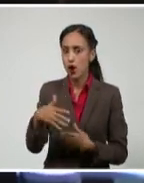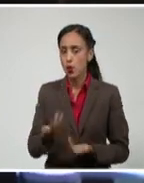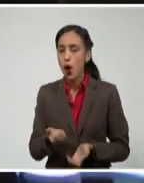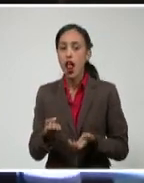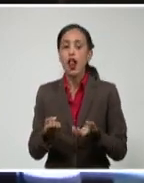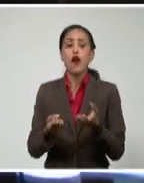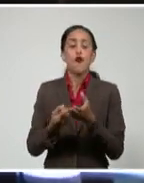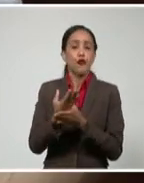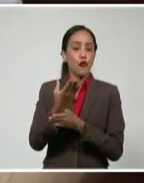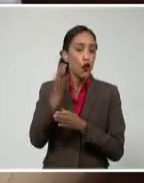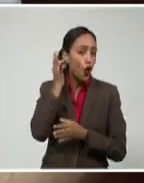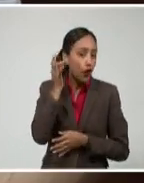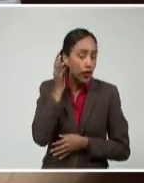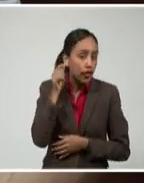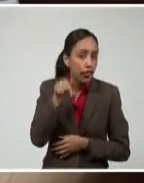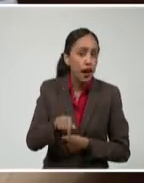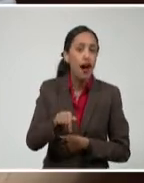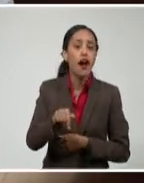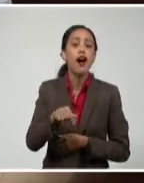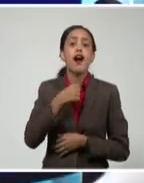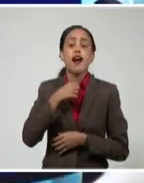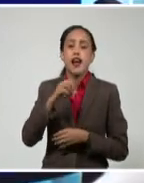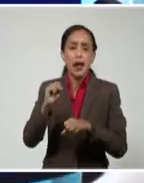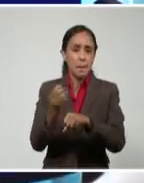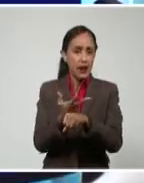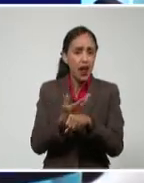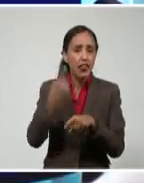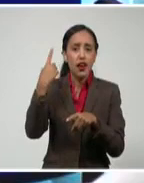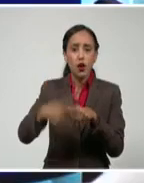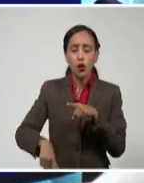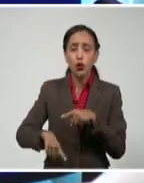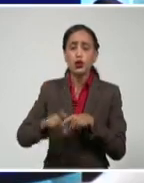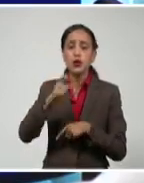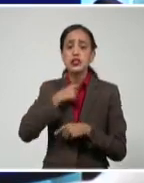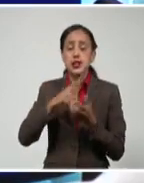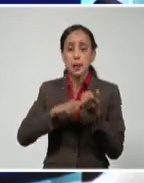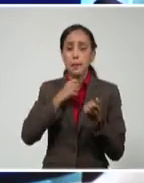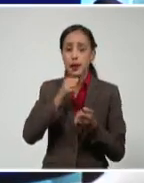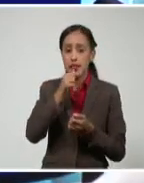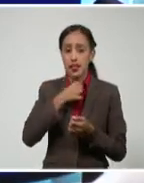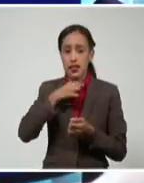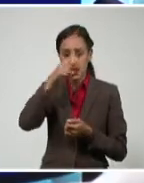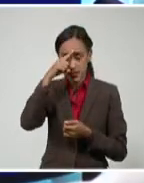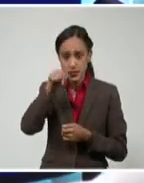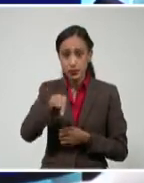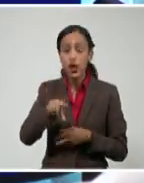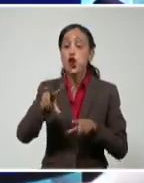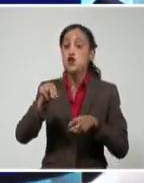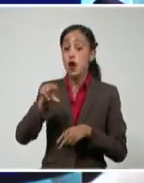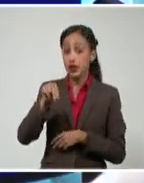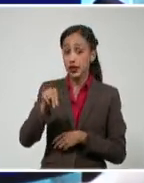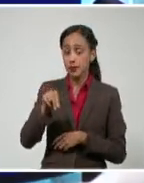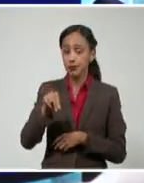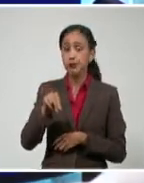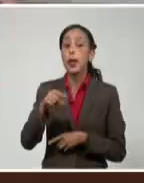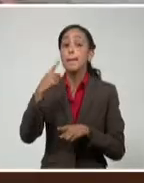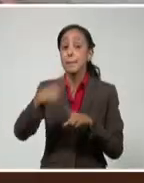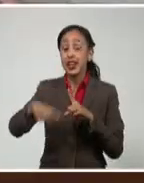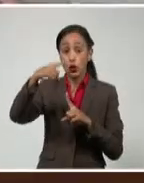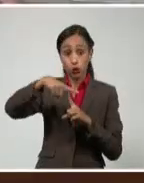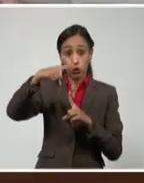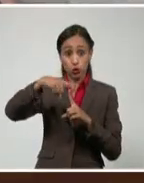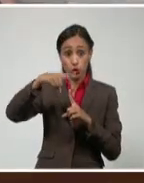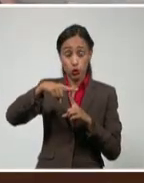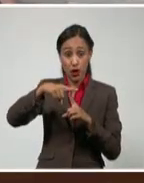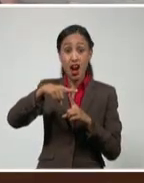Esmeralda, Céspedes y Nuevitas, así como Bayamo en Granma, mientras que la ciudad de Las Tunas retrocede a la fase 3.